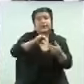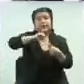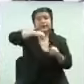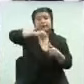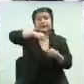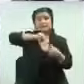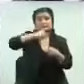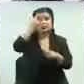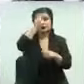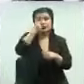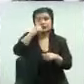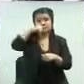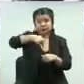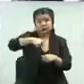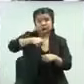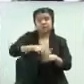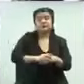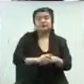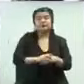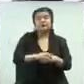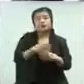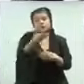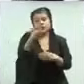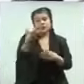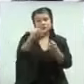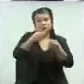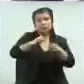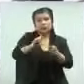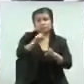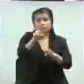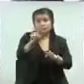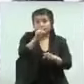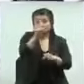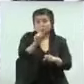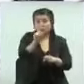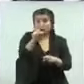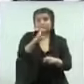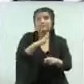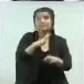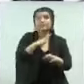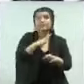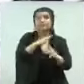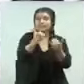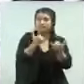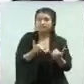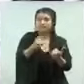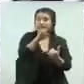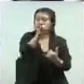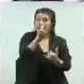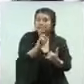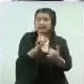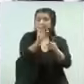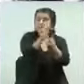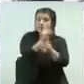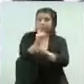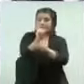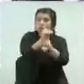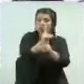suroccidente. Entonces, concretamente, aprovechar, señor ministro, si tienen ese punto hasta este momento y algún